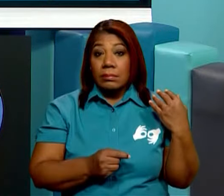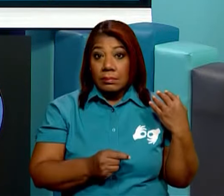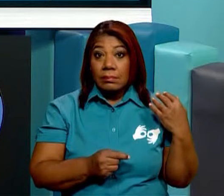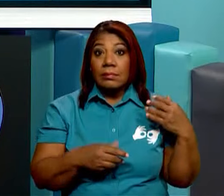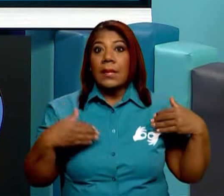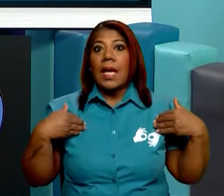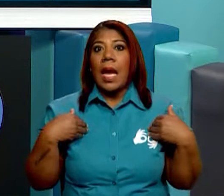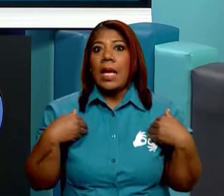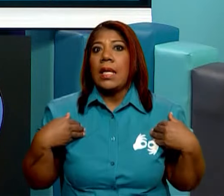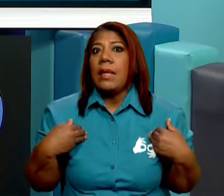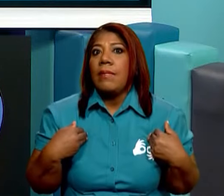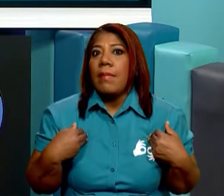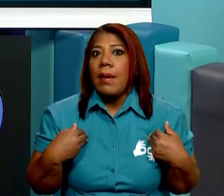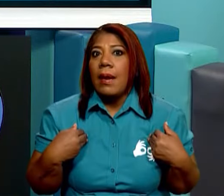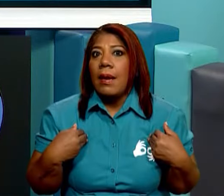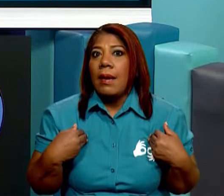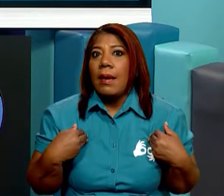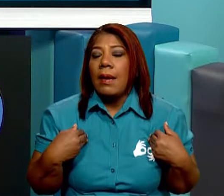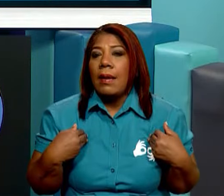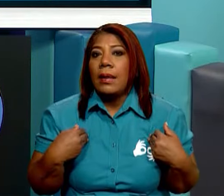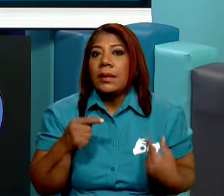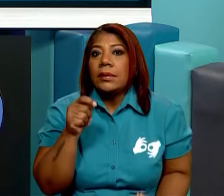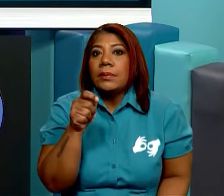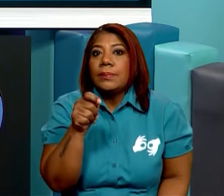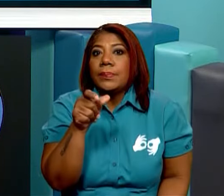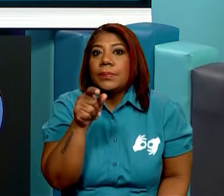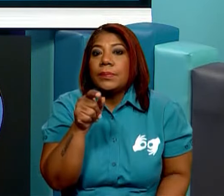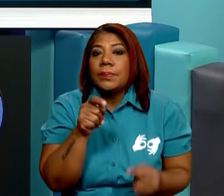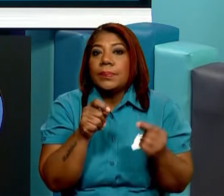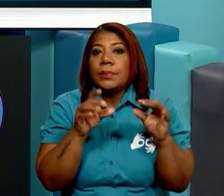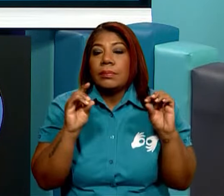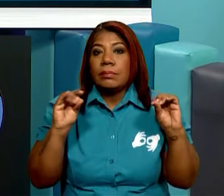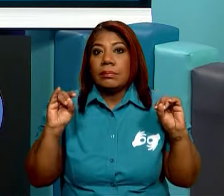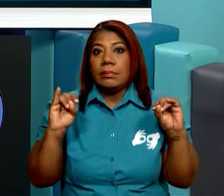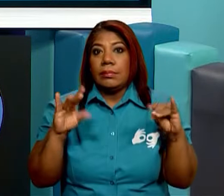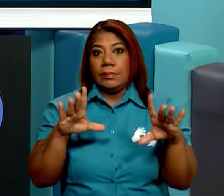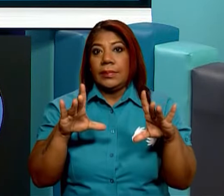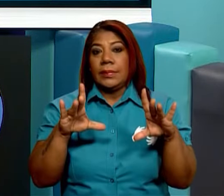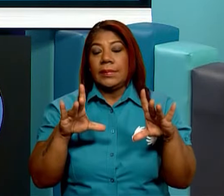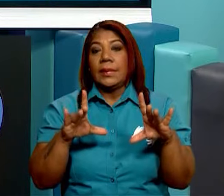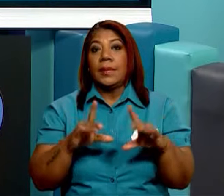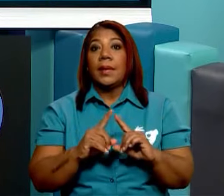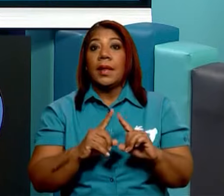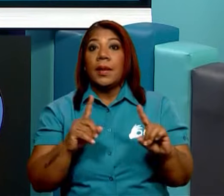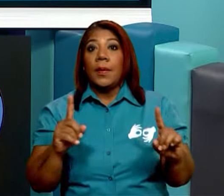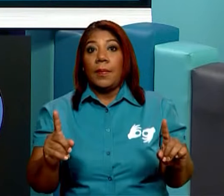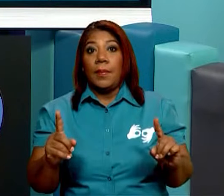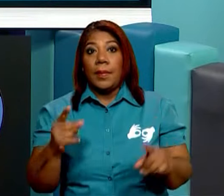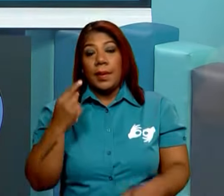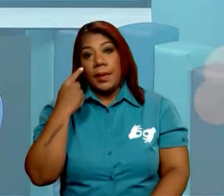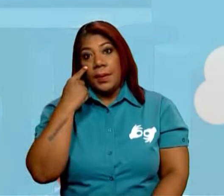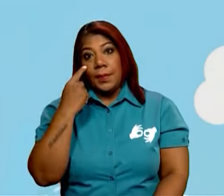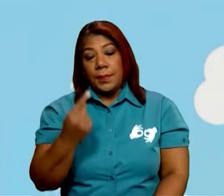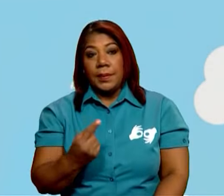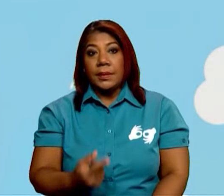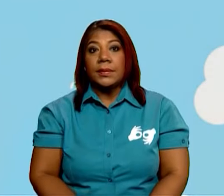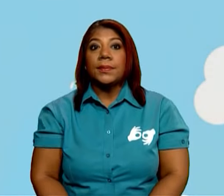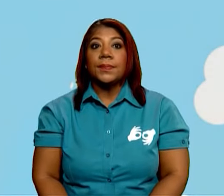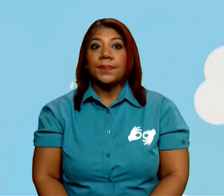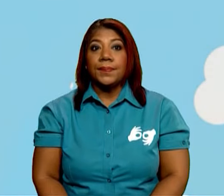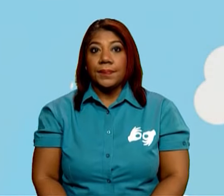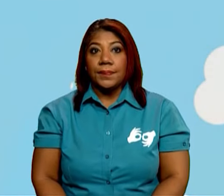¿ok? Pocas las que son de ese sistema. Muy bien, ¿qué más tenemos nosotros? Ah,